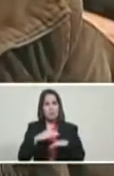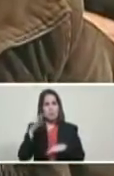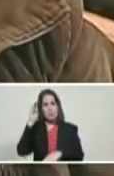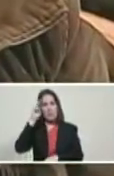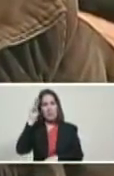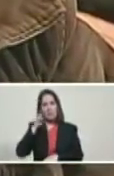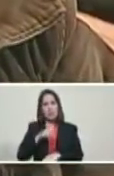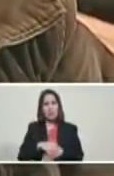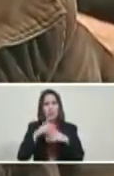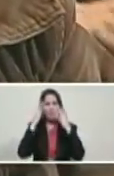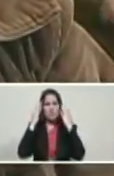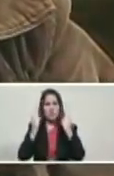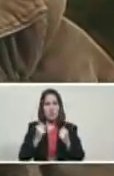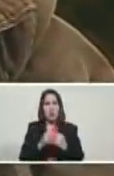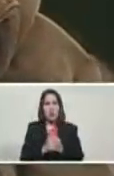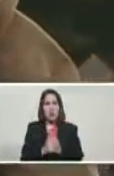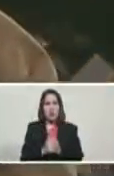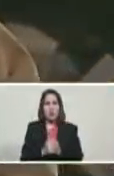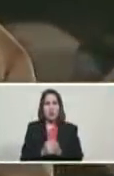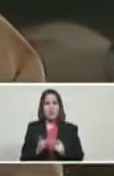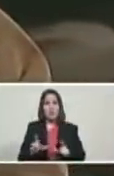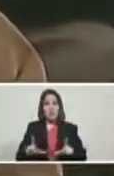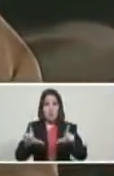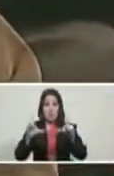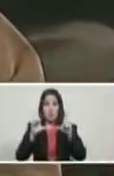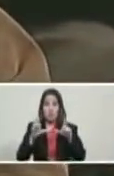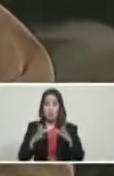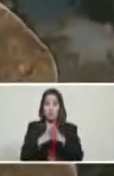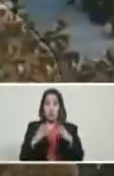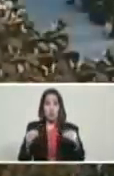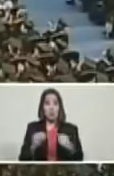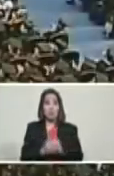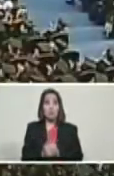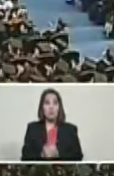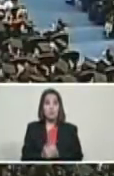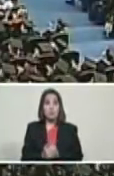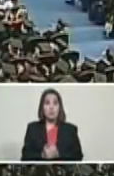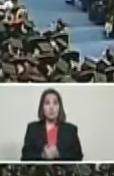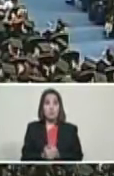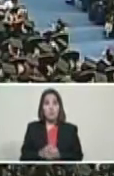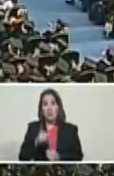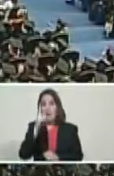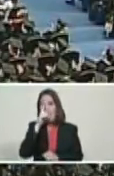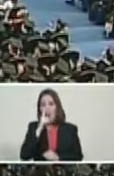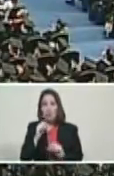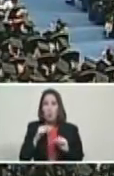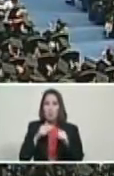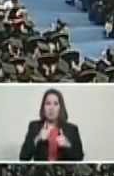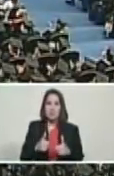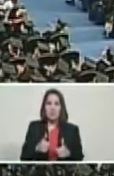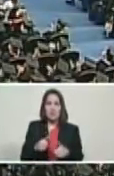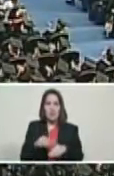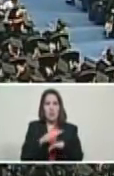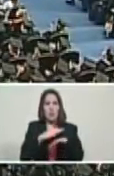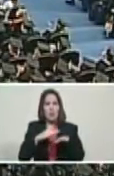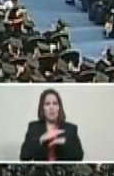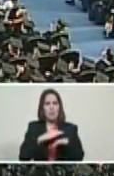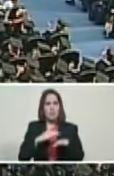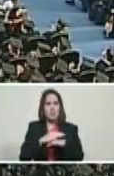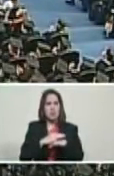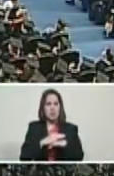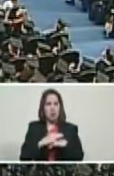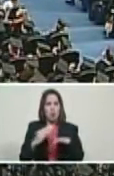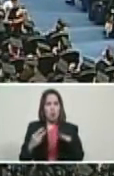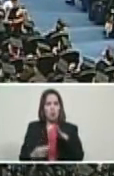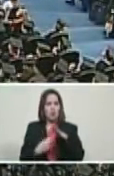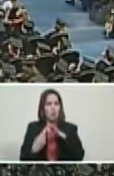pues, profesional. Tengo mi título y tengo todo. ¿En qué año empezaste tú la misión Robinson 1? Yo empecé la